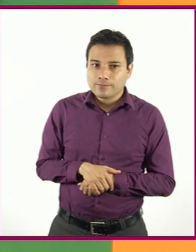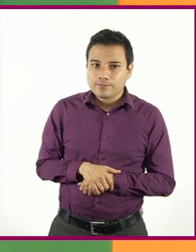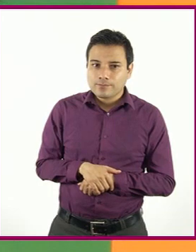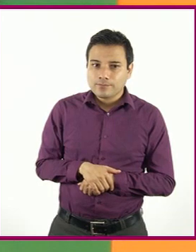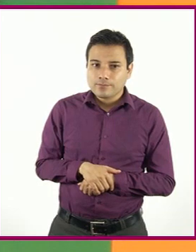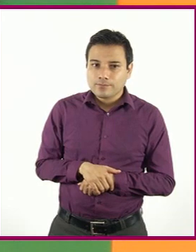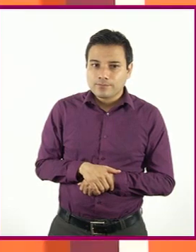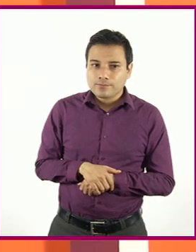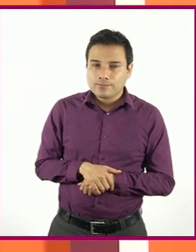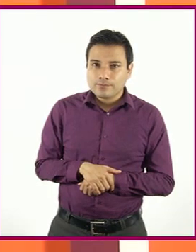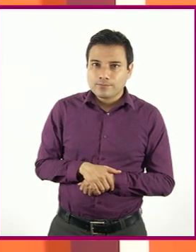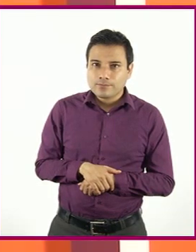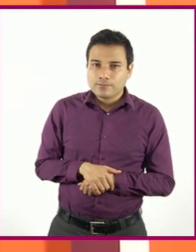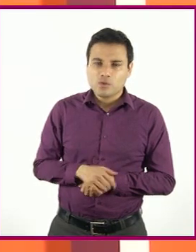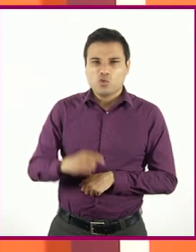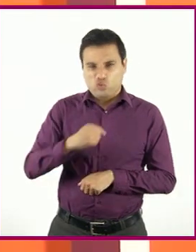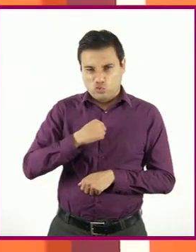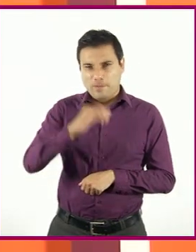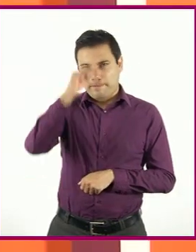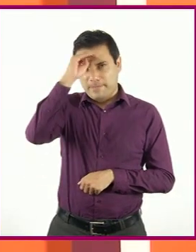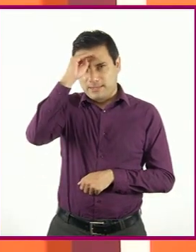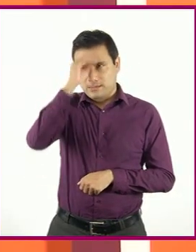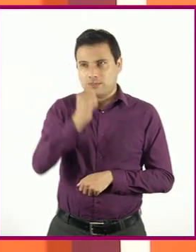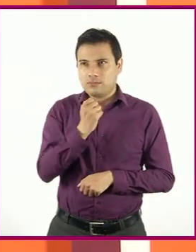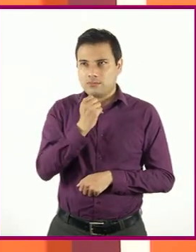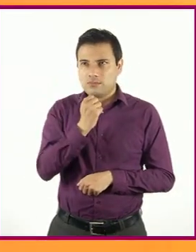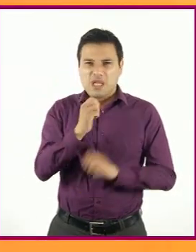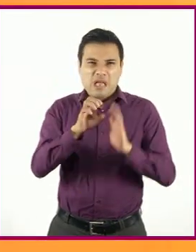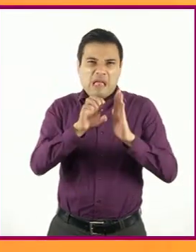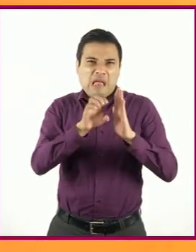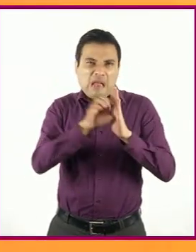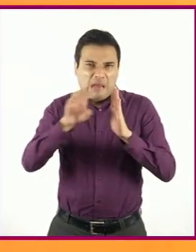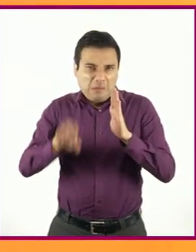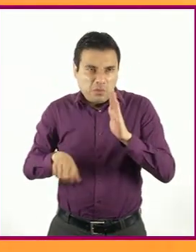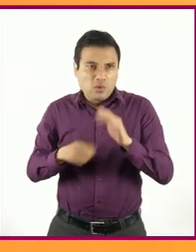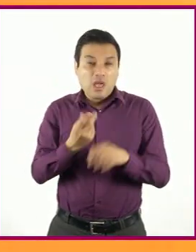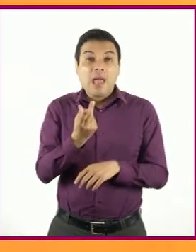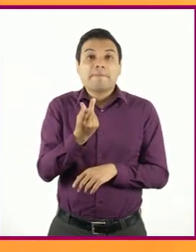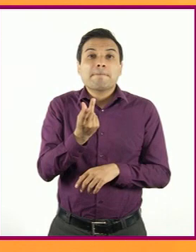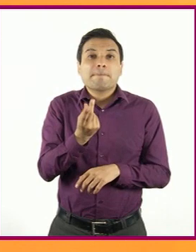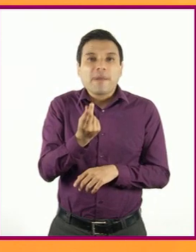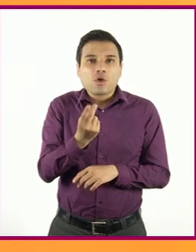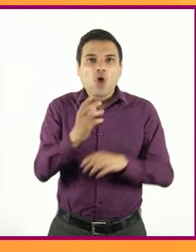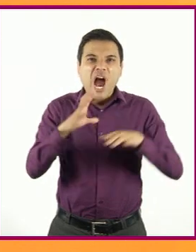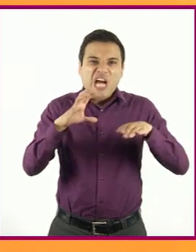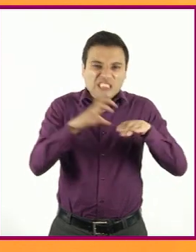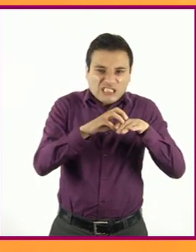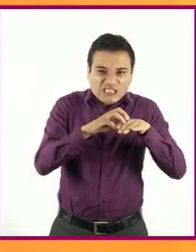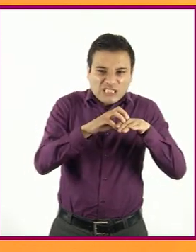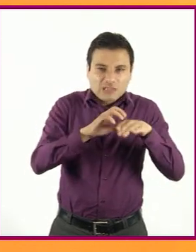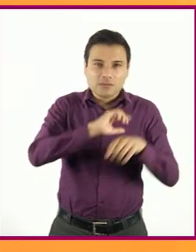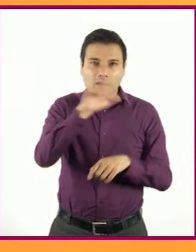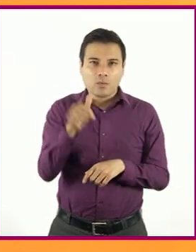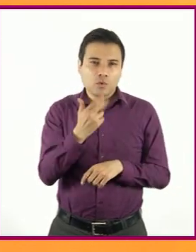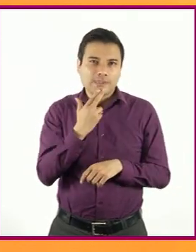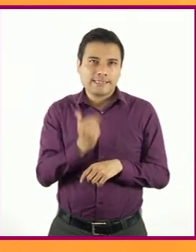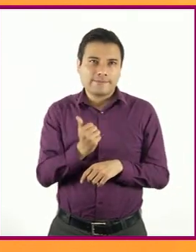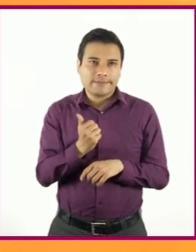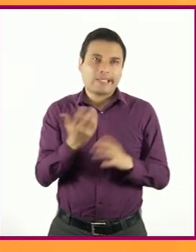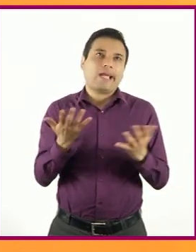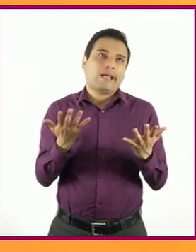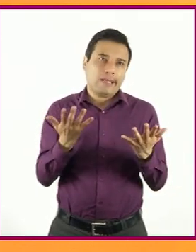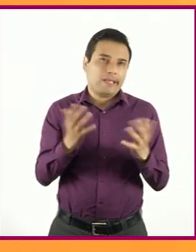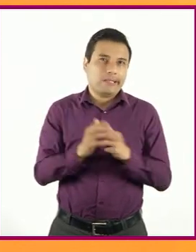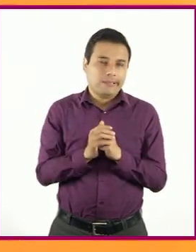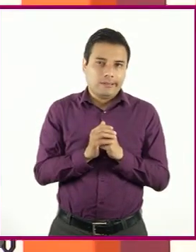fuera, pero pensé en si los perros pudiesen morderlo y de esa forma dejaría de funcionar. ¿Estás de acuerdo, Roberto? Claro, muy